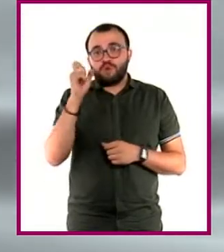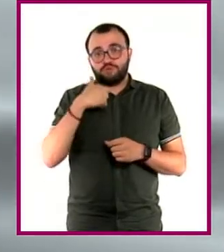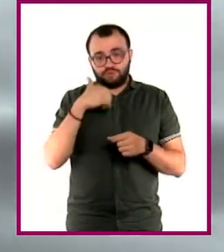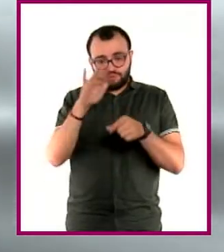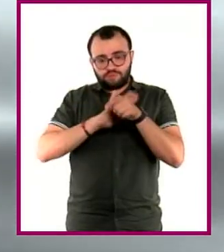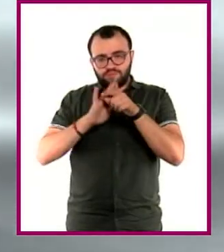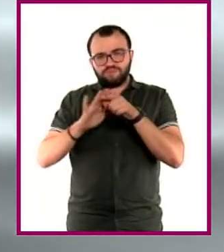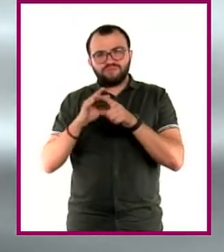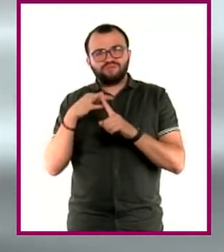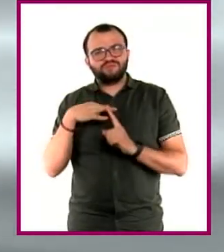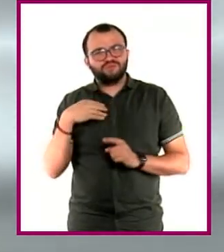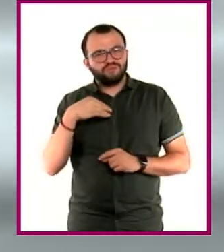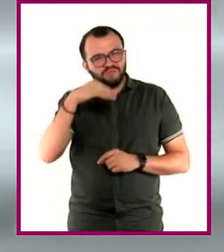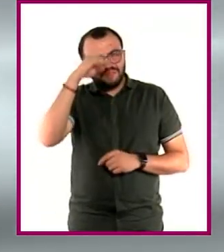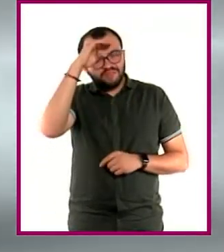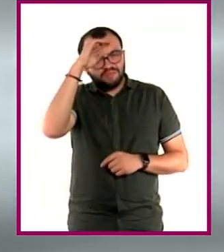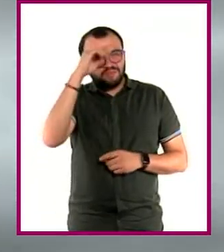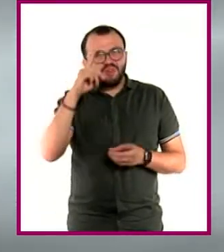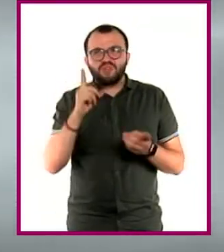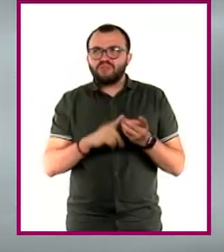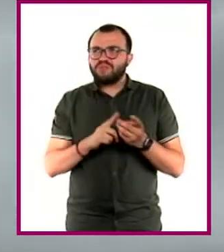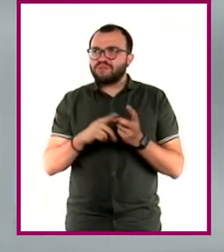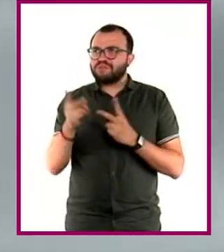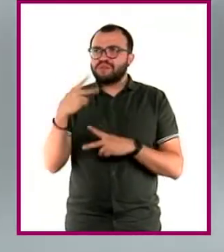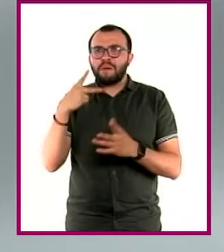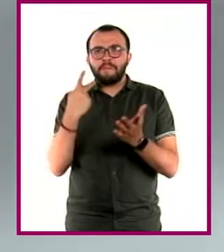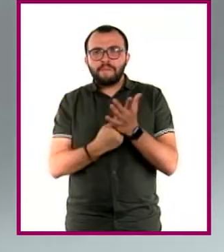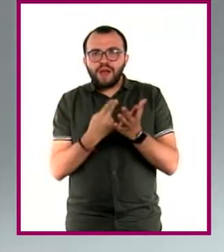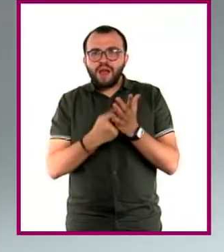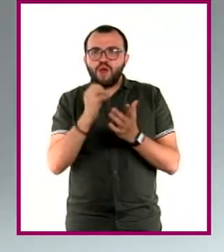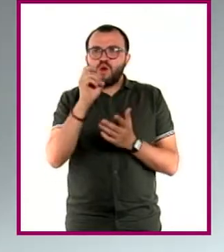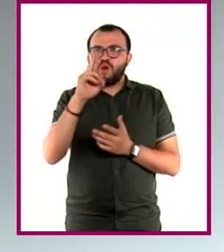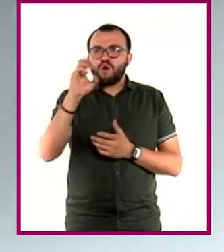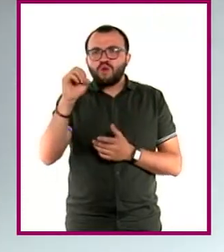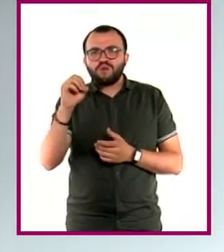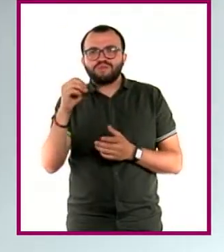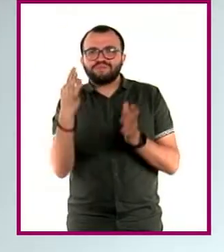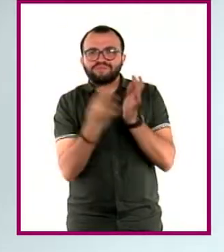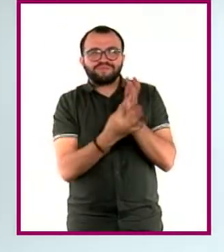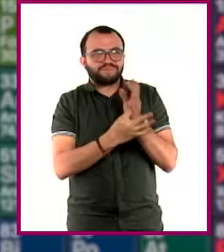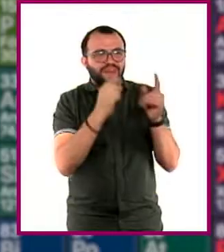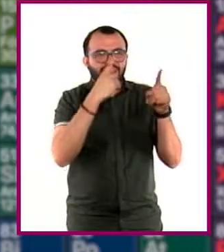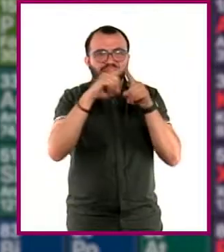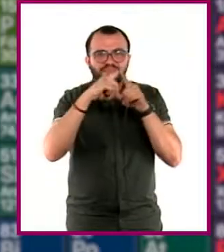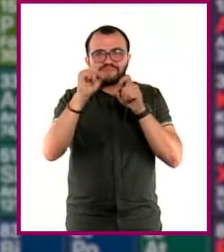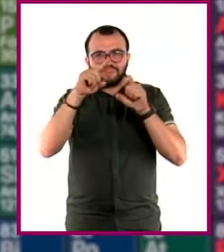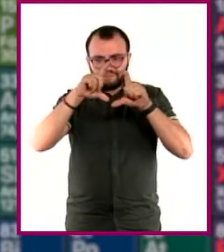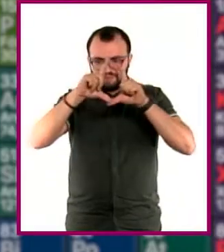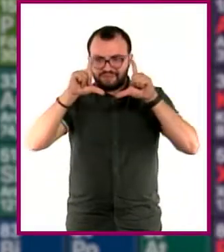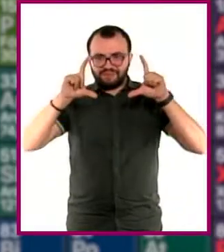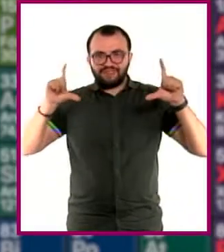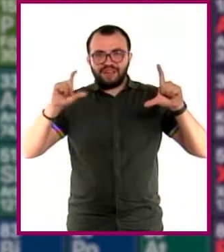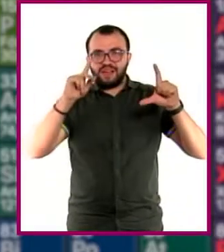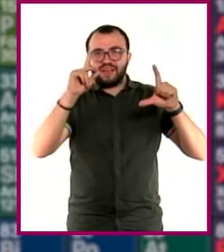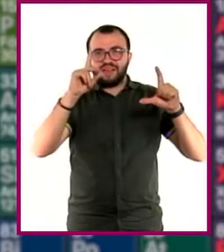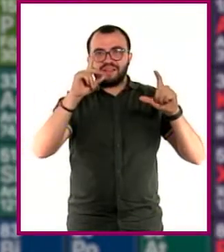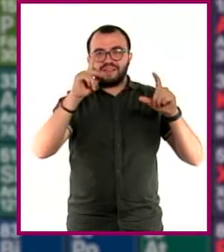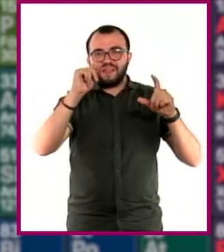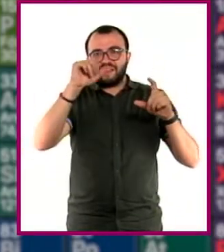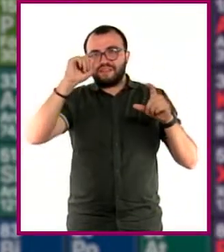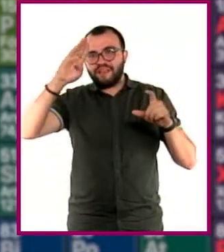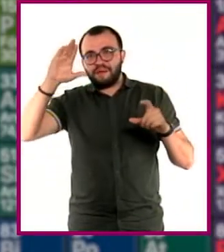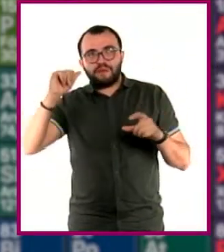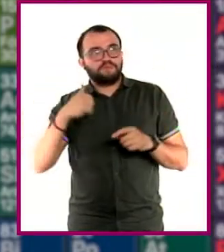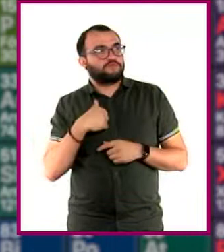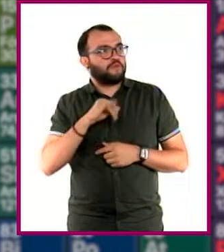preguntaba de dónde vendrá la plata, el oro, los demás metales y elementos de la tabla periódica. La verdad es que yo tampoco me lo había